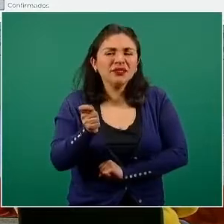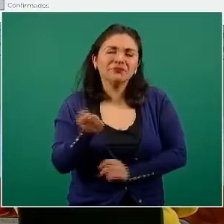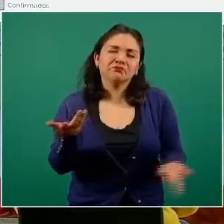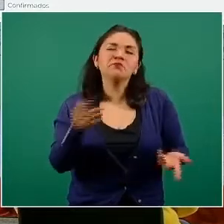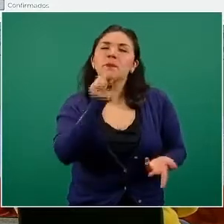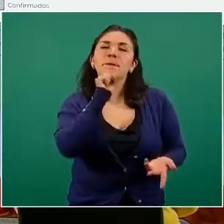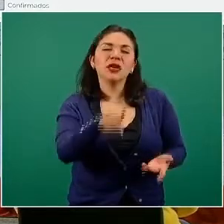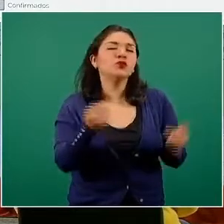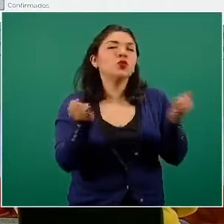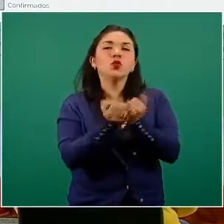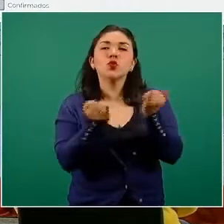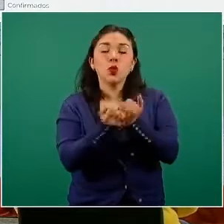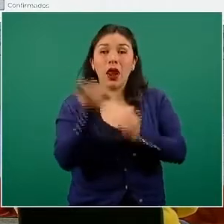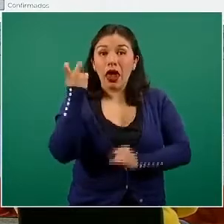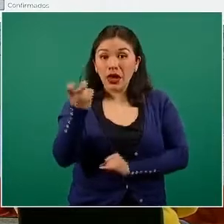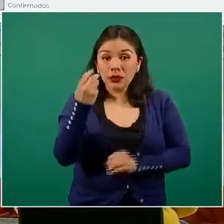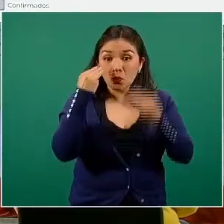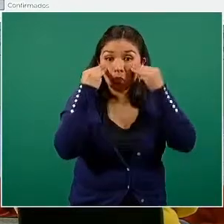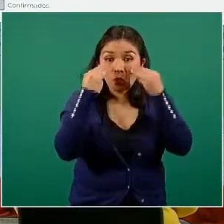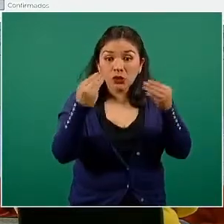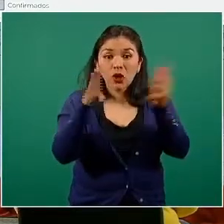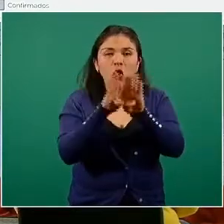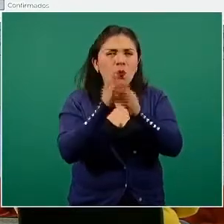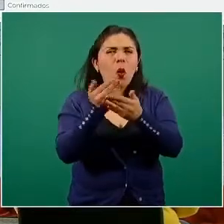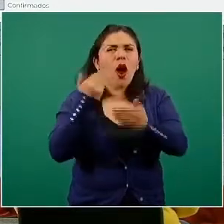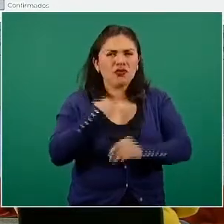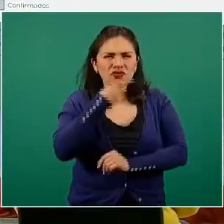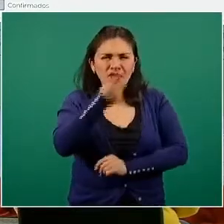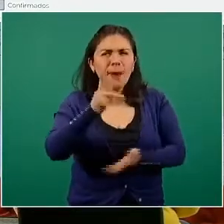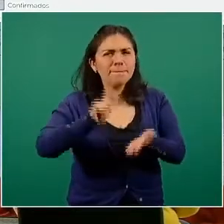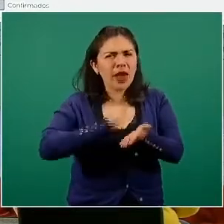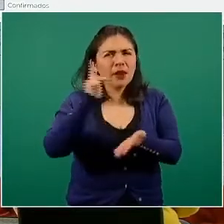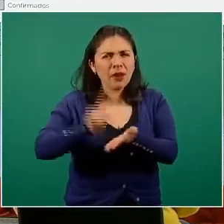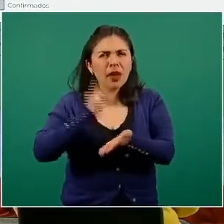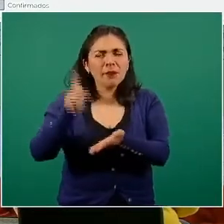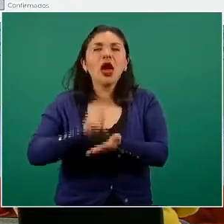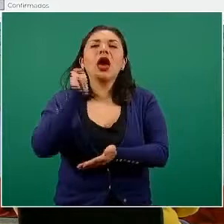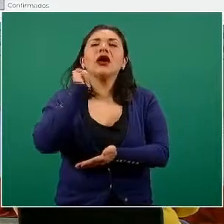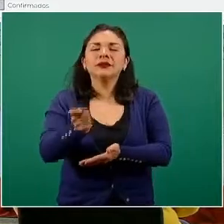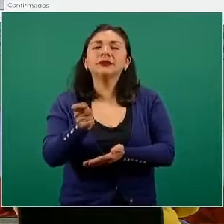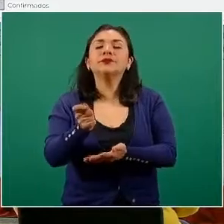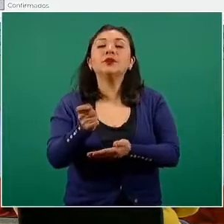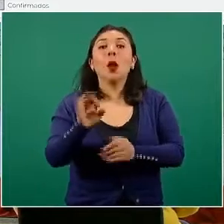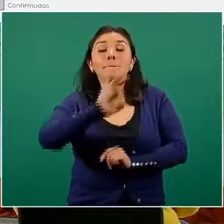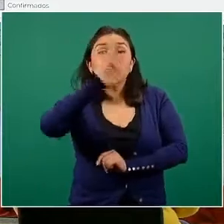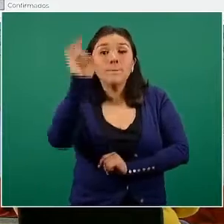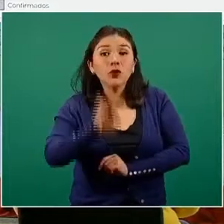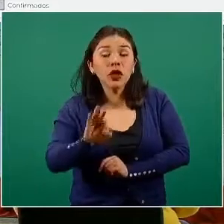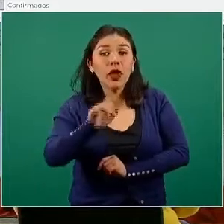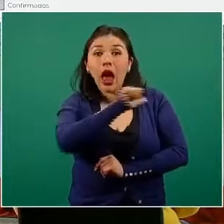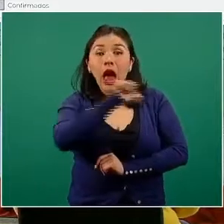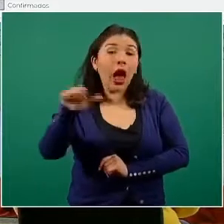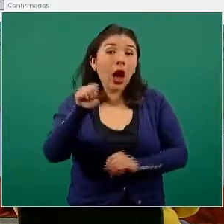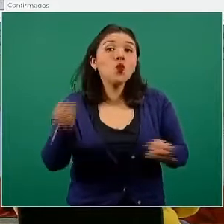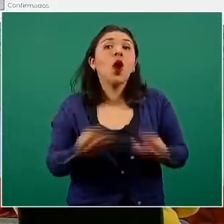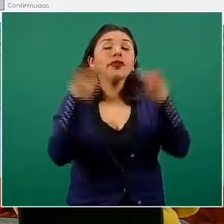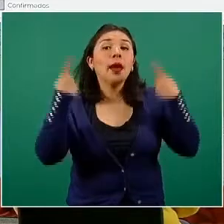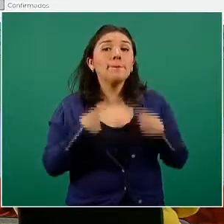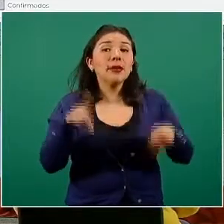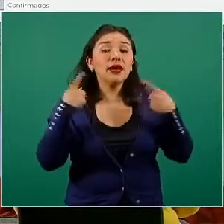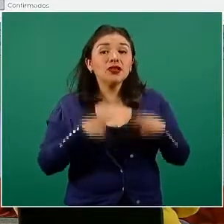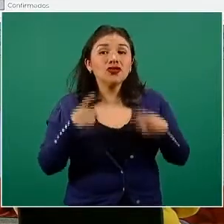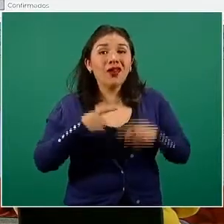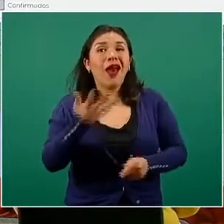También este porcentaje, como también se ha comentado ya en varias ocasiones, es el porcentaje del total de personas